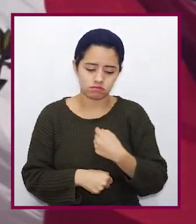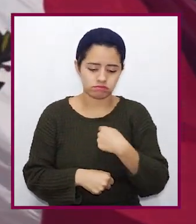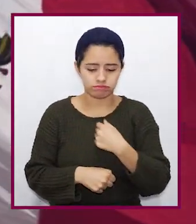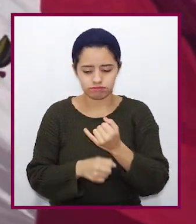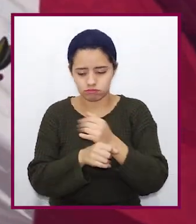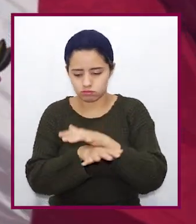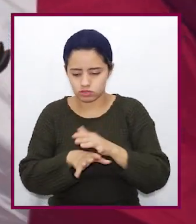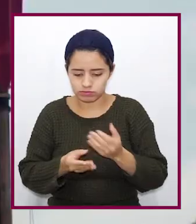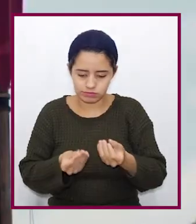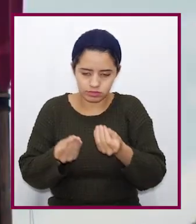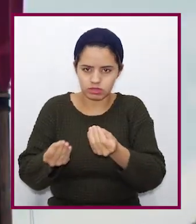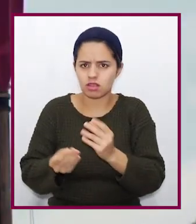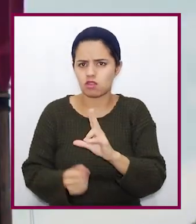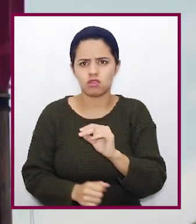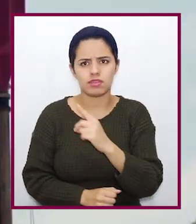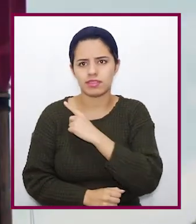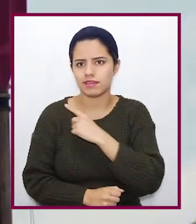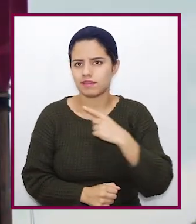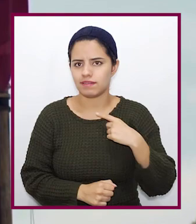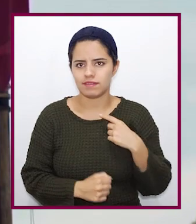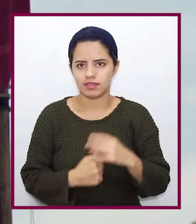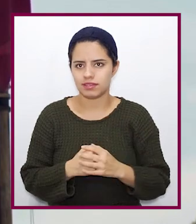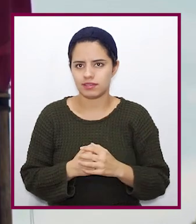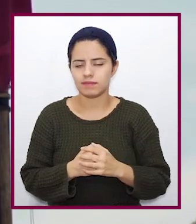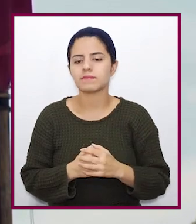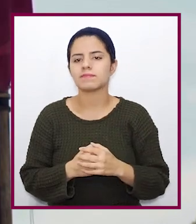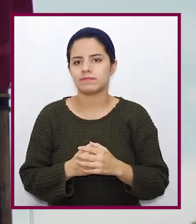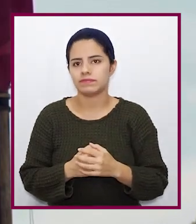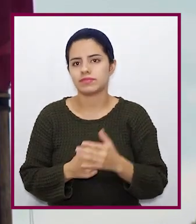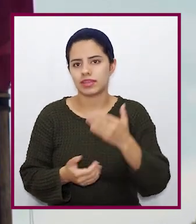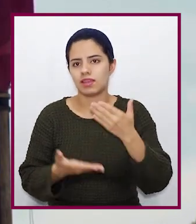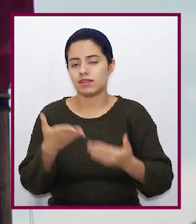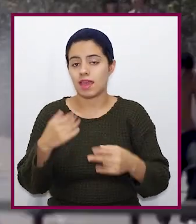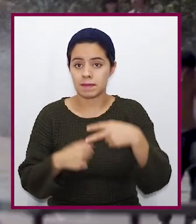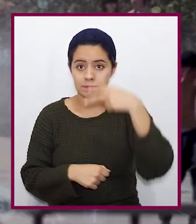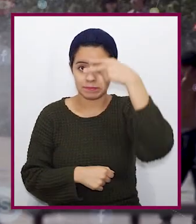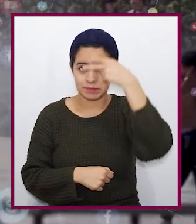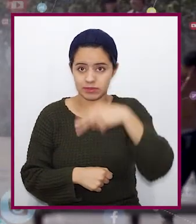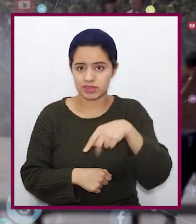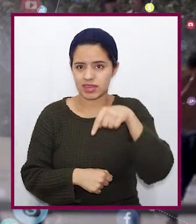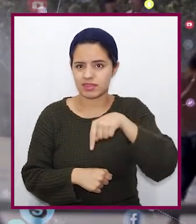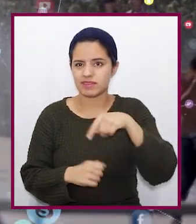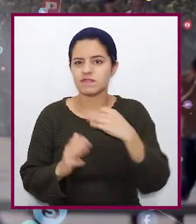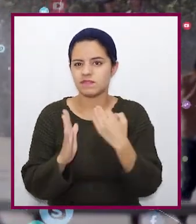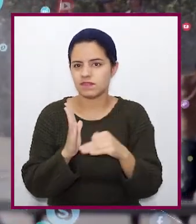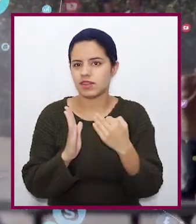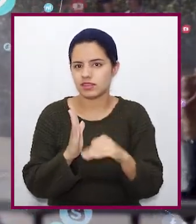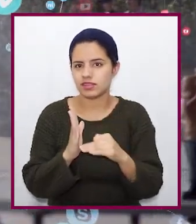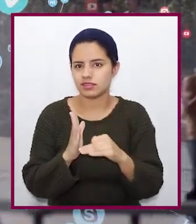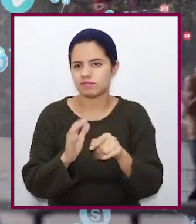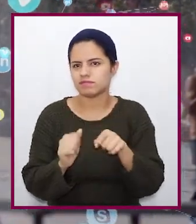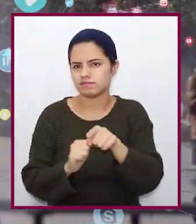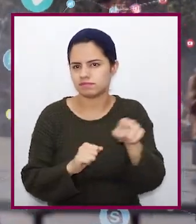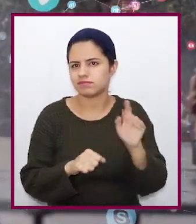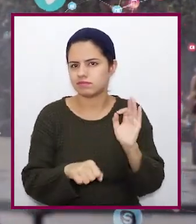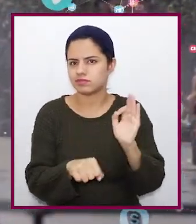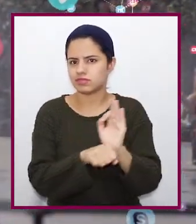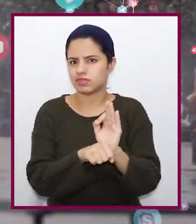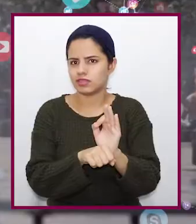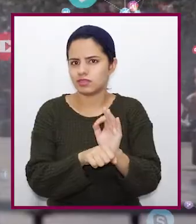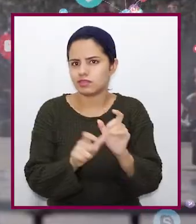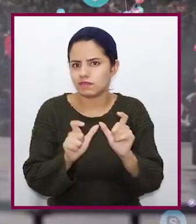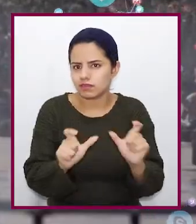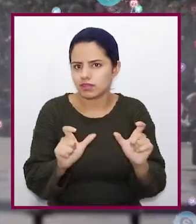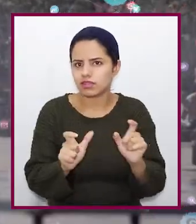sentido, ¿cuáles son las principales carencias que enfrenta México al proteger los derechos digitales de la población? Pues es justo